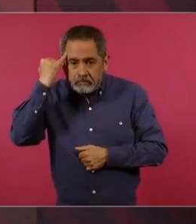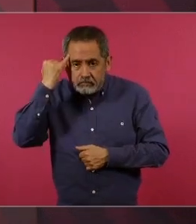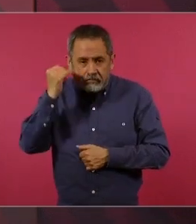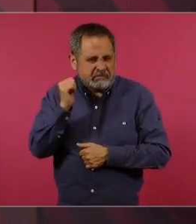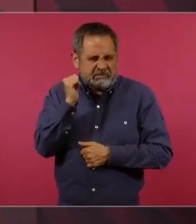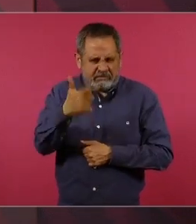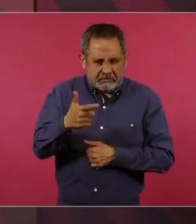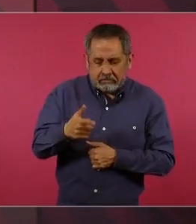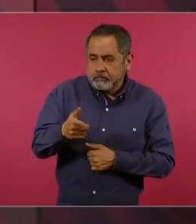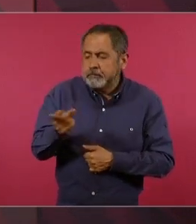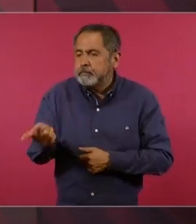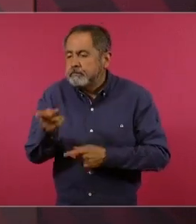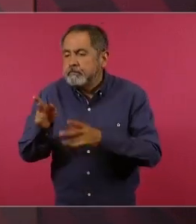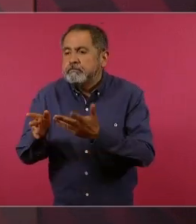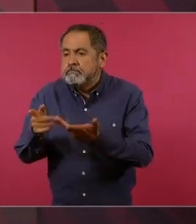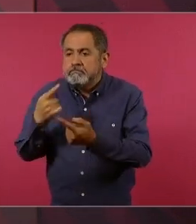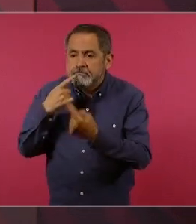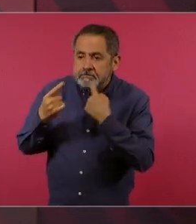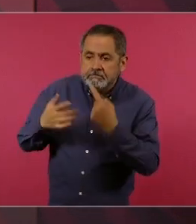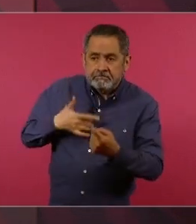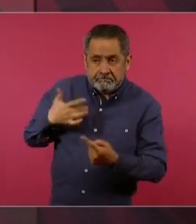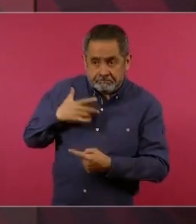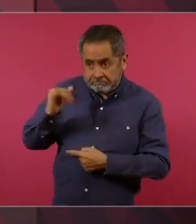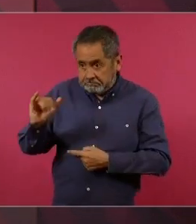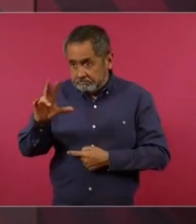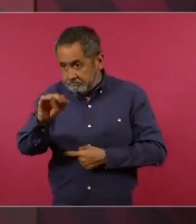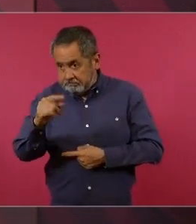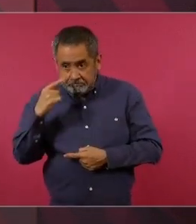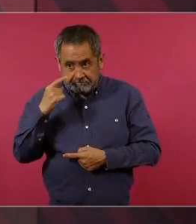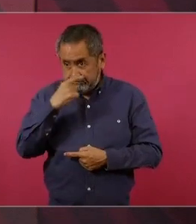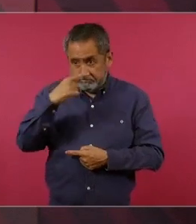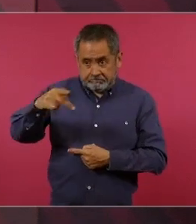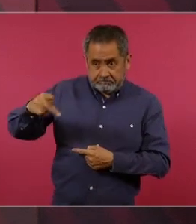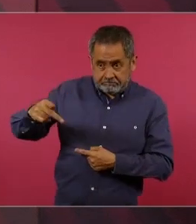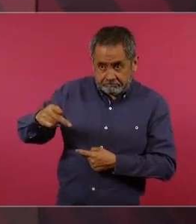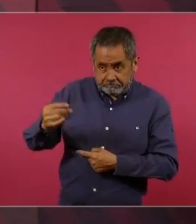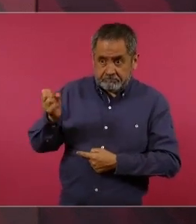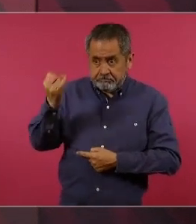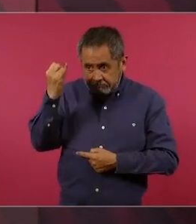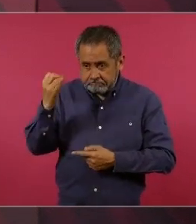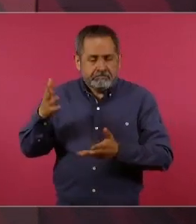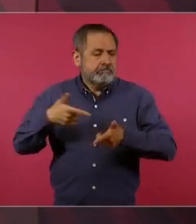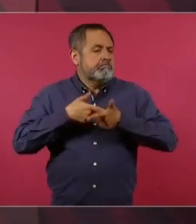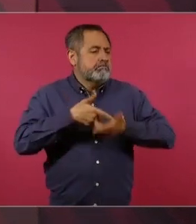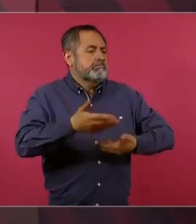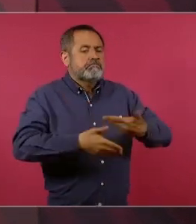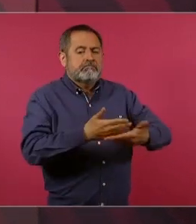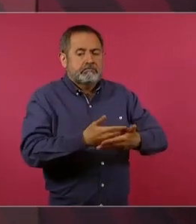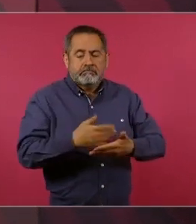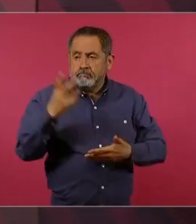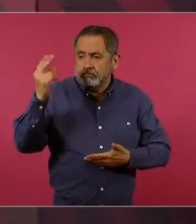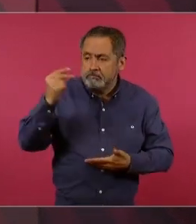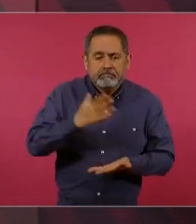cuando se trata de obras que impacten el desarrollo de una región.